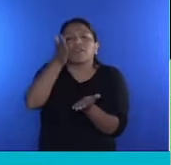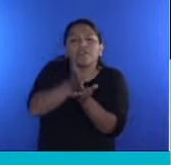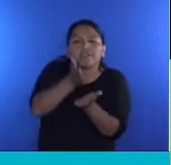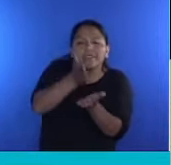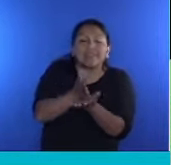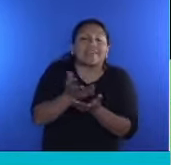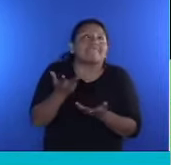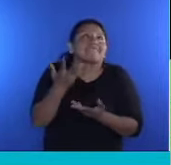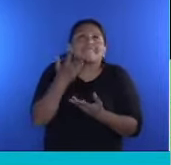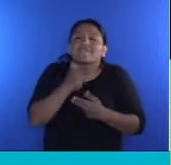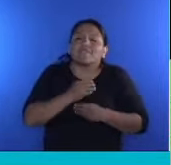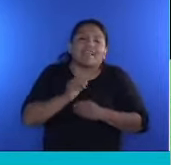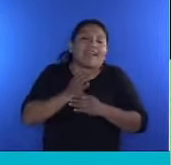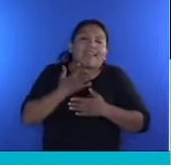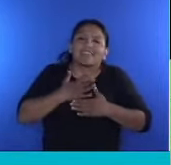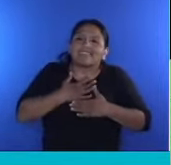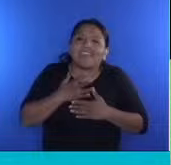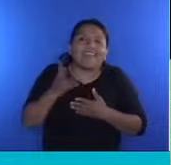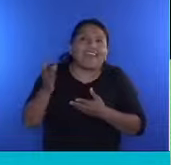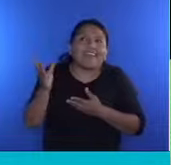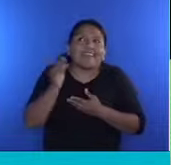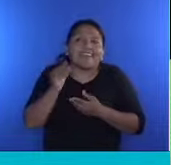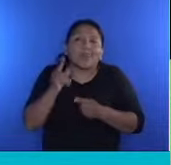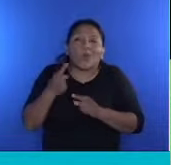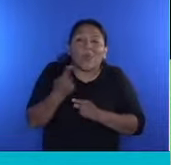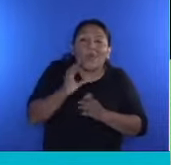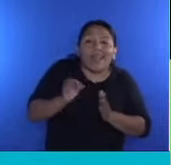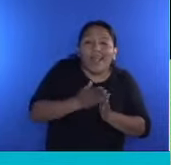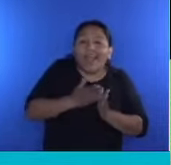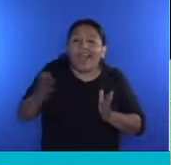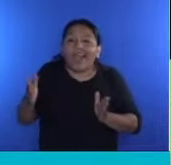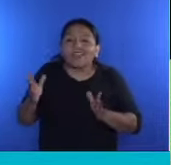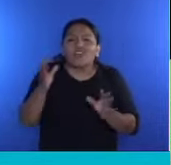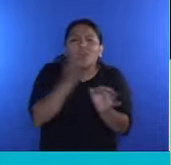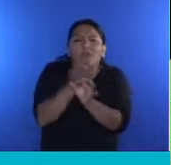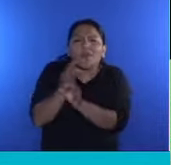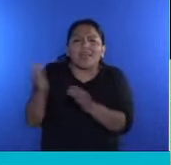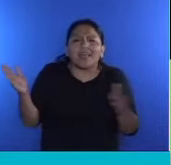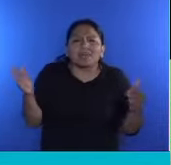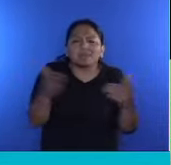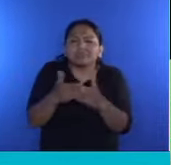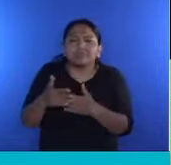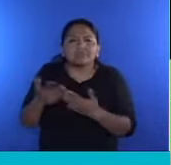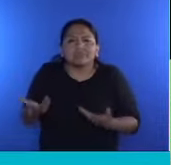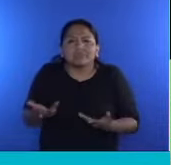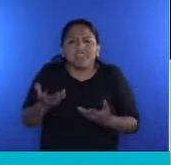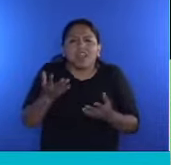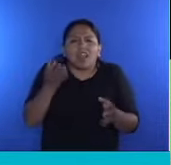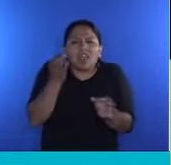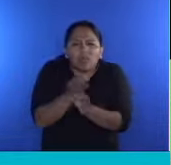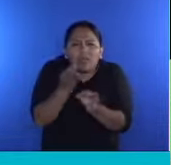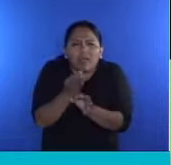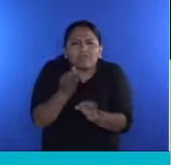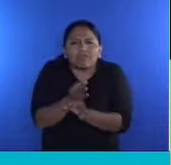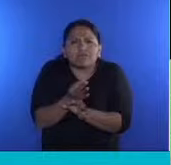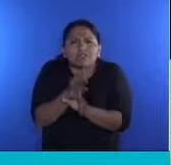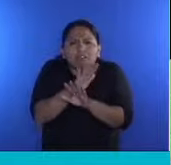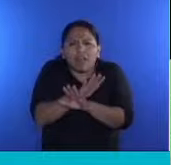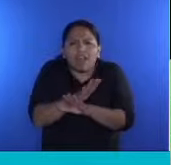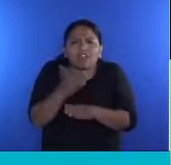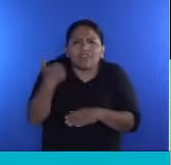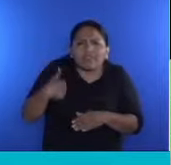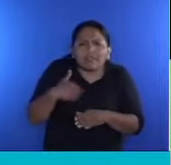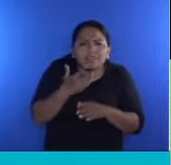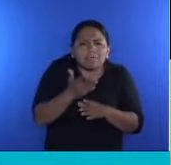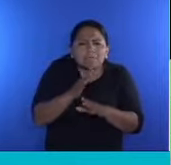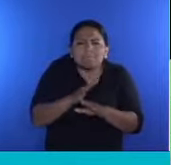encantado escucharlo. Cuando por un año entero cerraron los colegios, no le permitieron la educación a los argentinos.